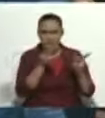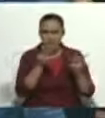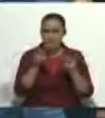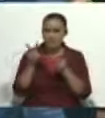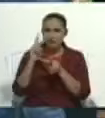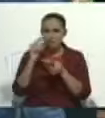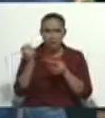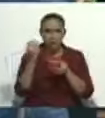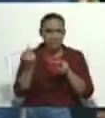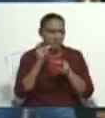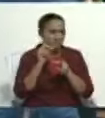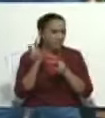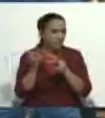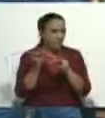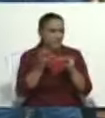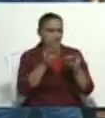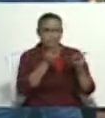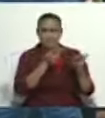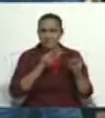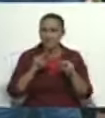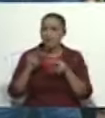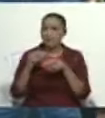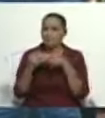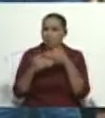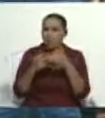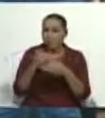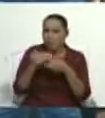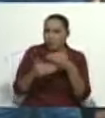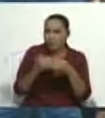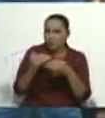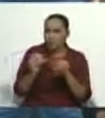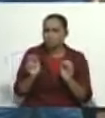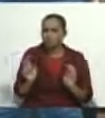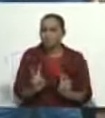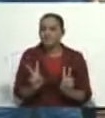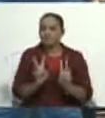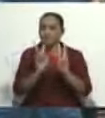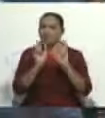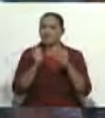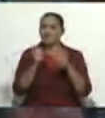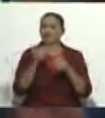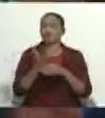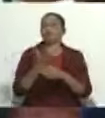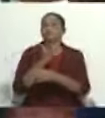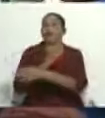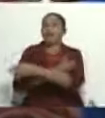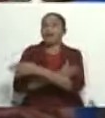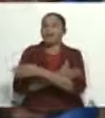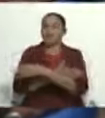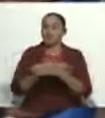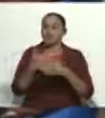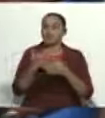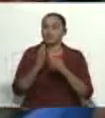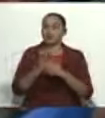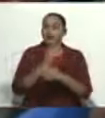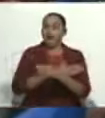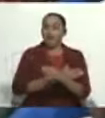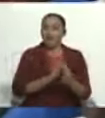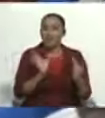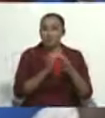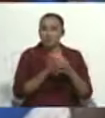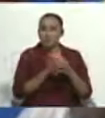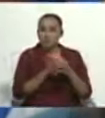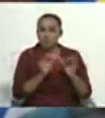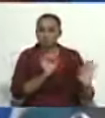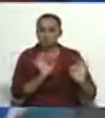enhebrar esta victoria, poco a poco. La victoria se consigue desde ahorita. Máxima organización. El